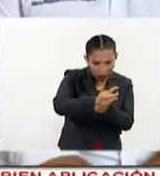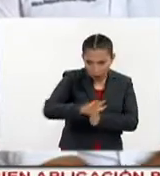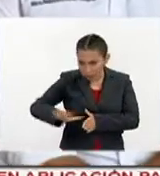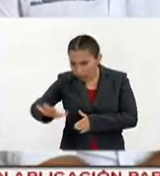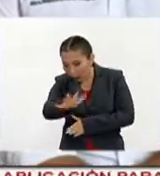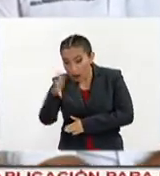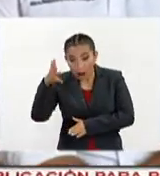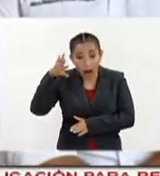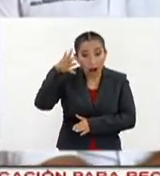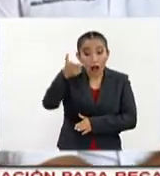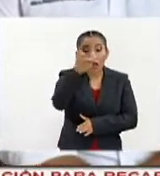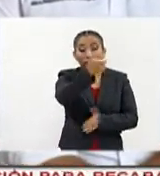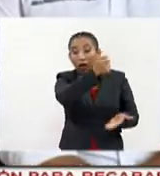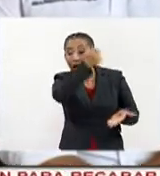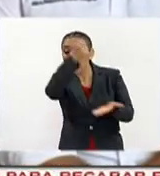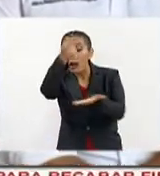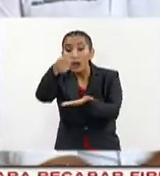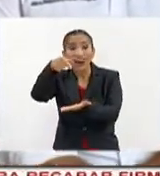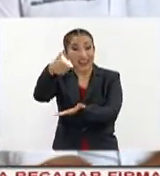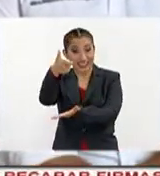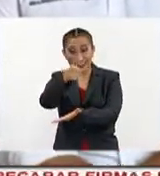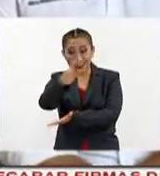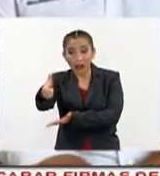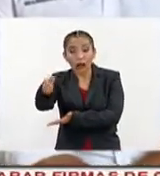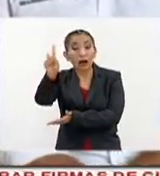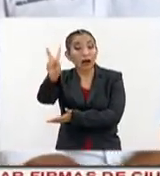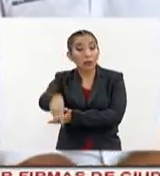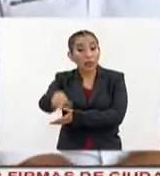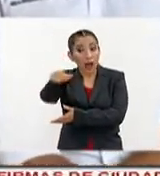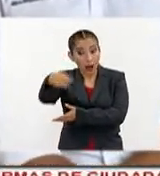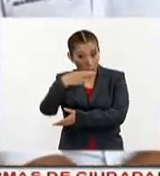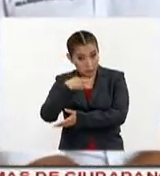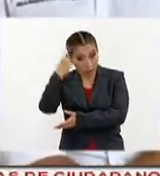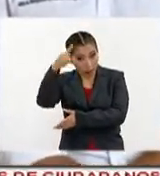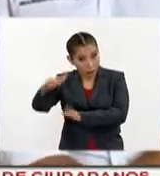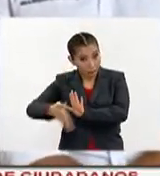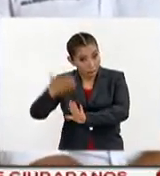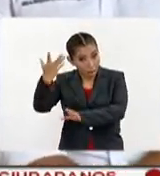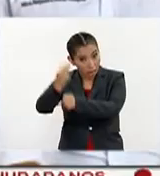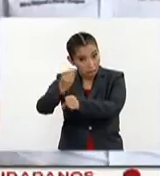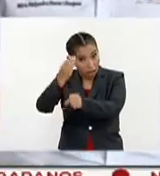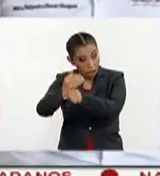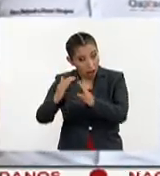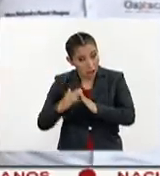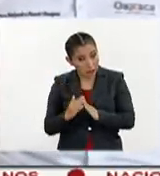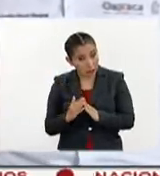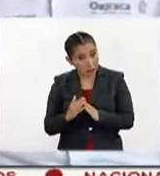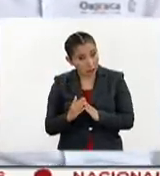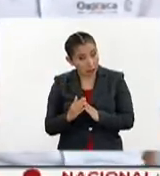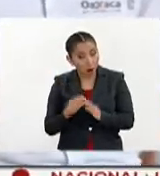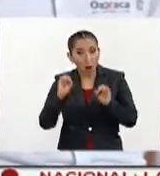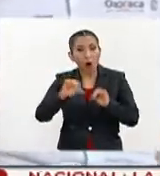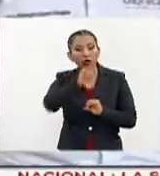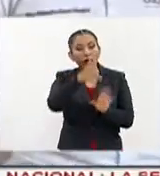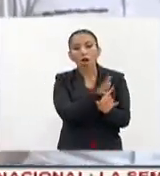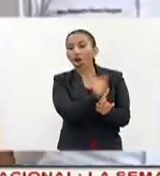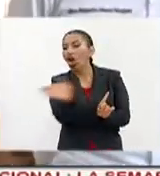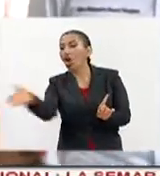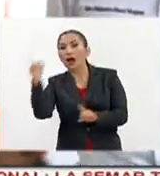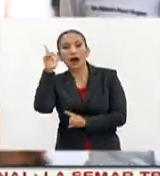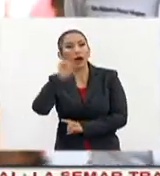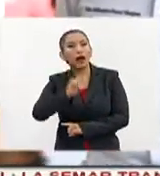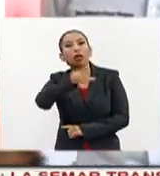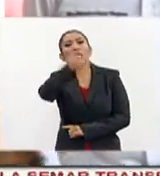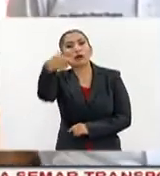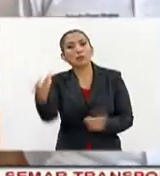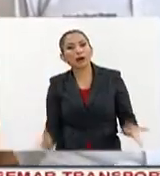el destino del recurso que se les está dando realmente se aplica a la reconstrucción y no se aplique a otra cosa, que el día de